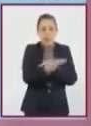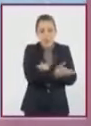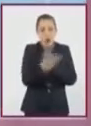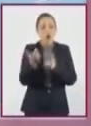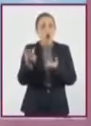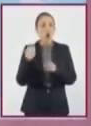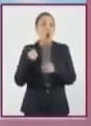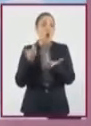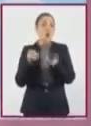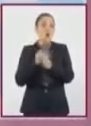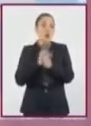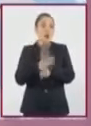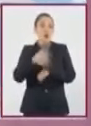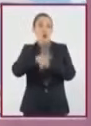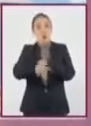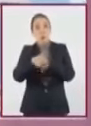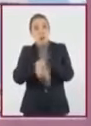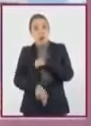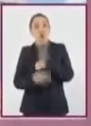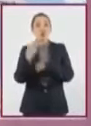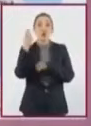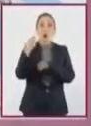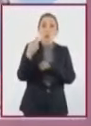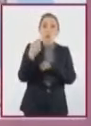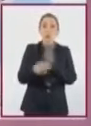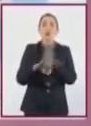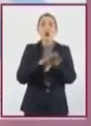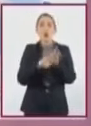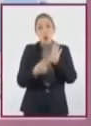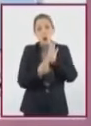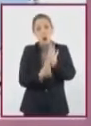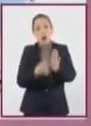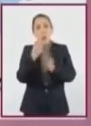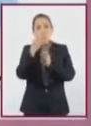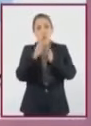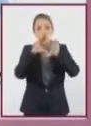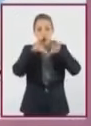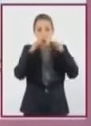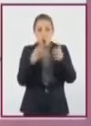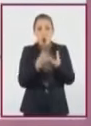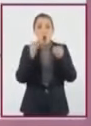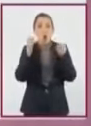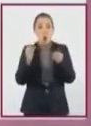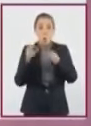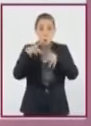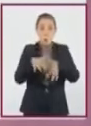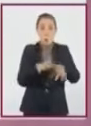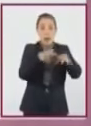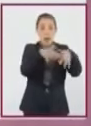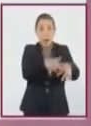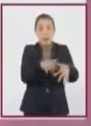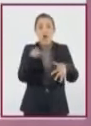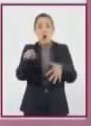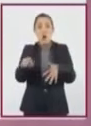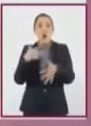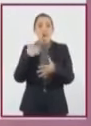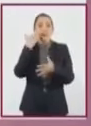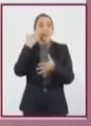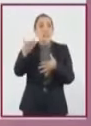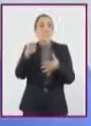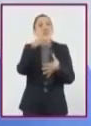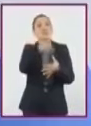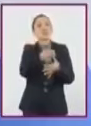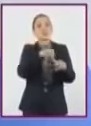datos numéricos, nombres, cómo se representa la tierra o el mar, o la época a que hacen